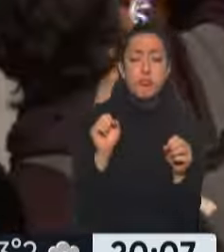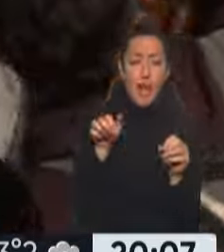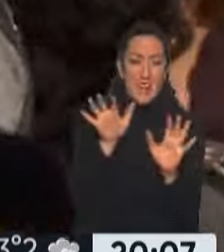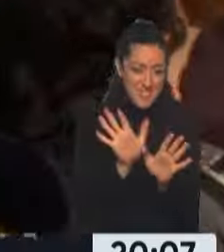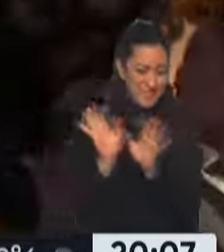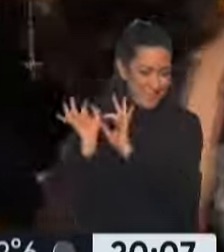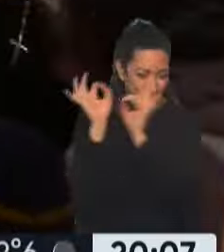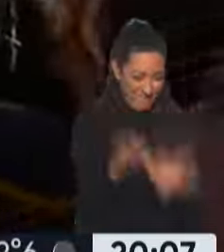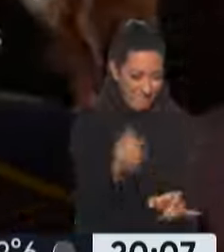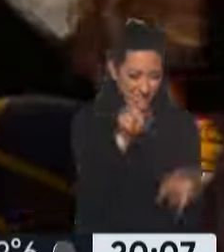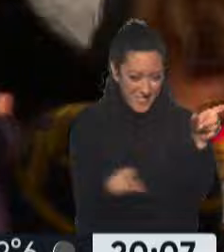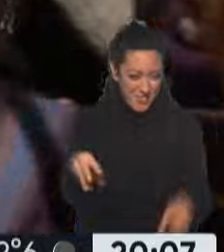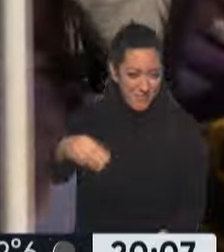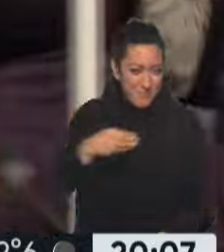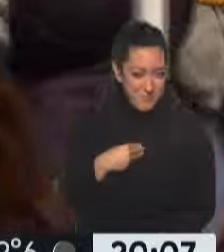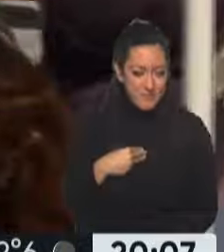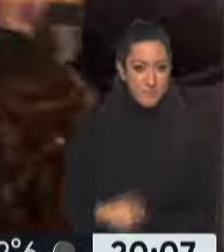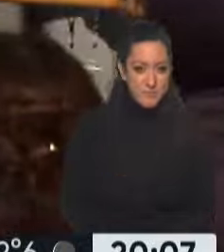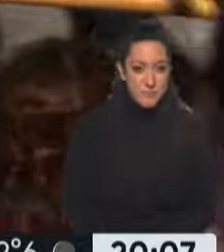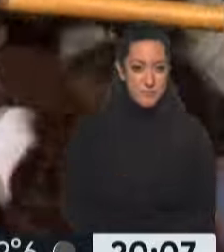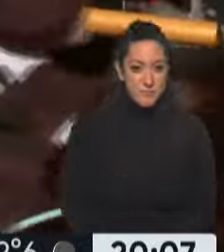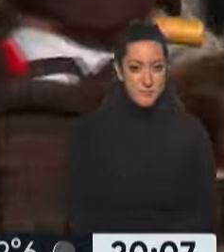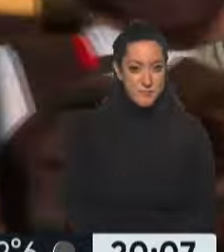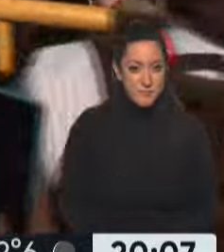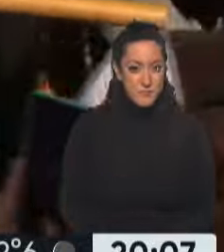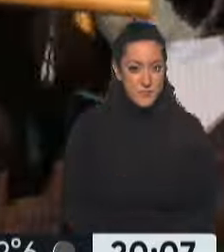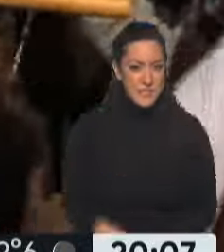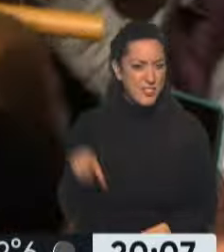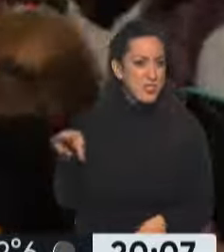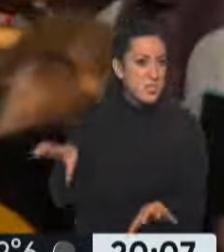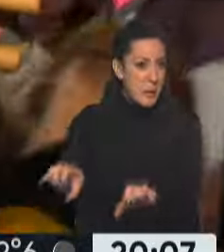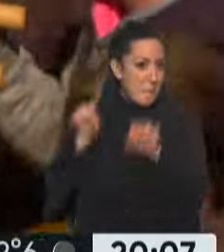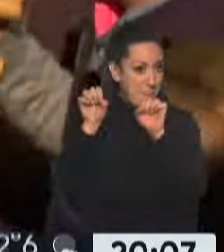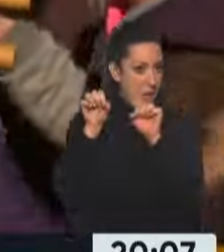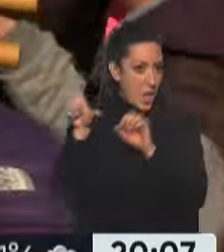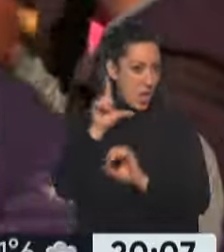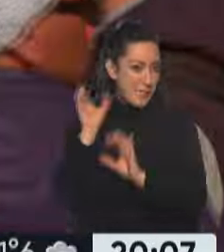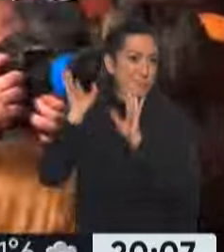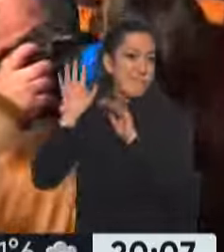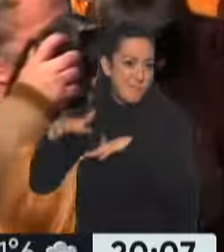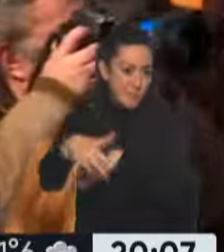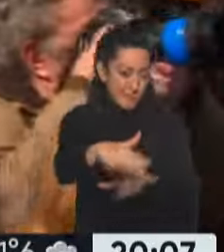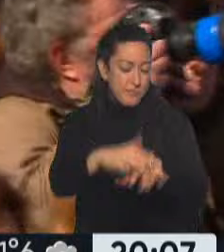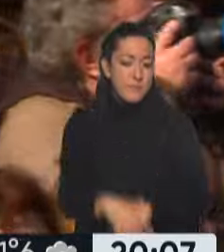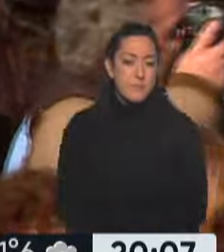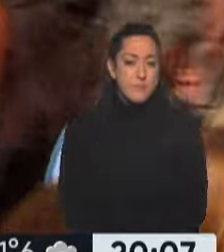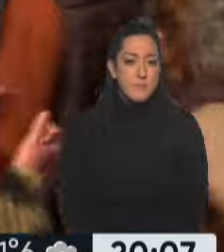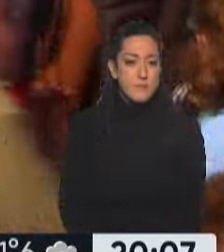Mayo los peregrinos de San Cayetano, que caminaban desde muy temprano, desde Liniers.